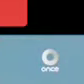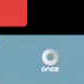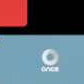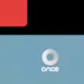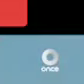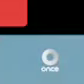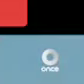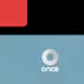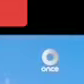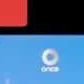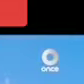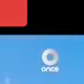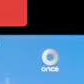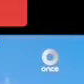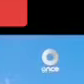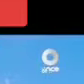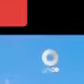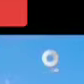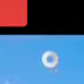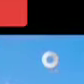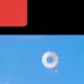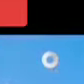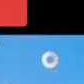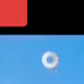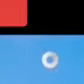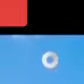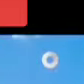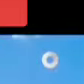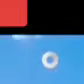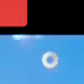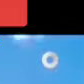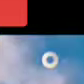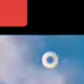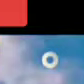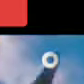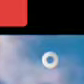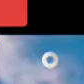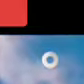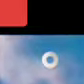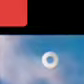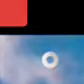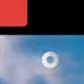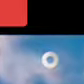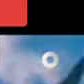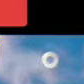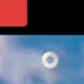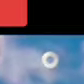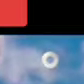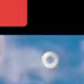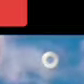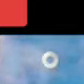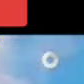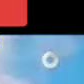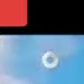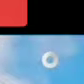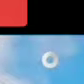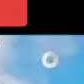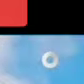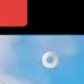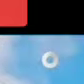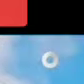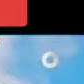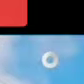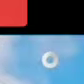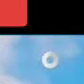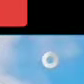expresidente Peña, a pesar de ser el único que fue avalado a partir de una consulta popular. ¿La razón?